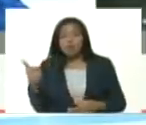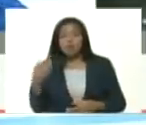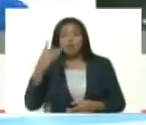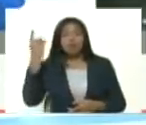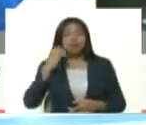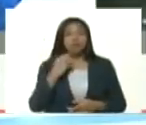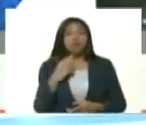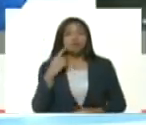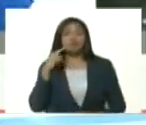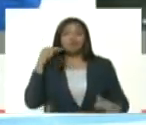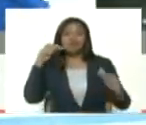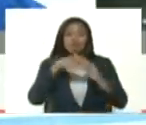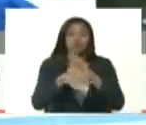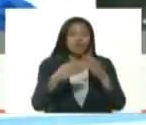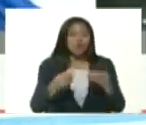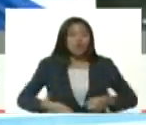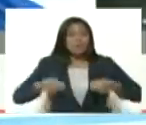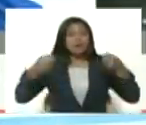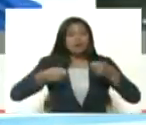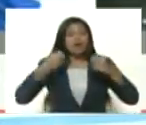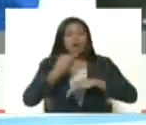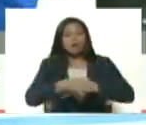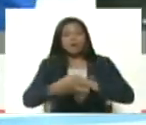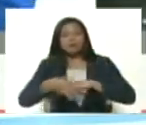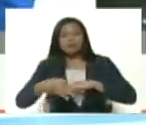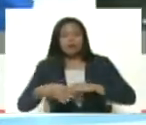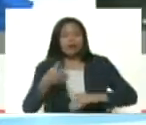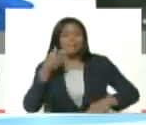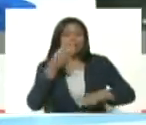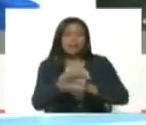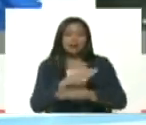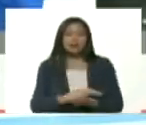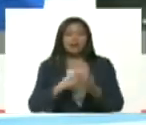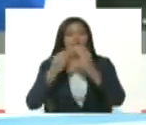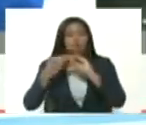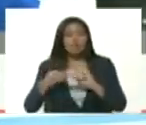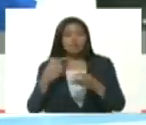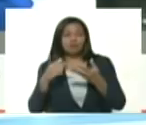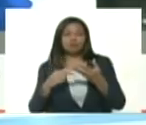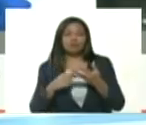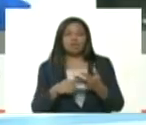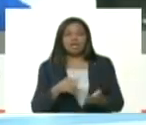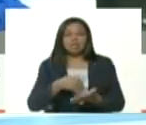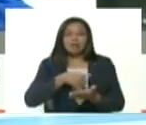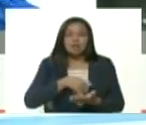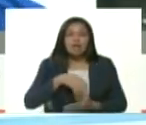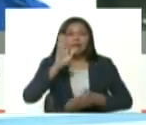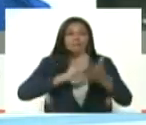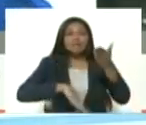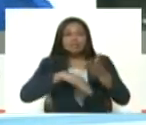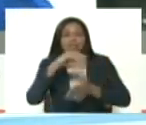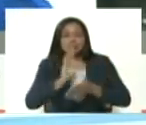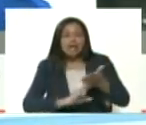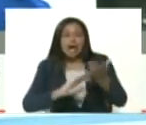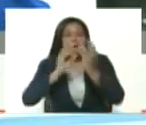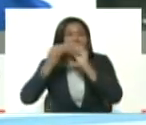Vivas, métanse a fondo en todos los mercados municipales para arreglar cosas, pintar lo que haya que